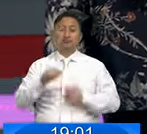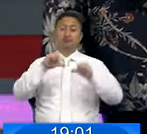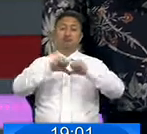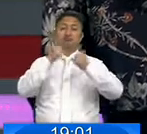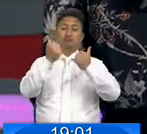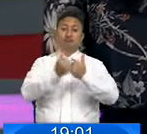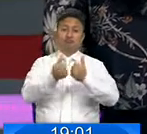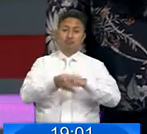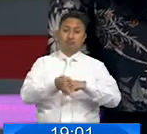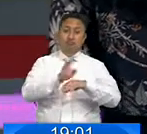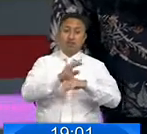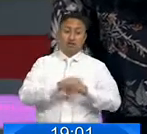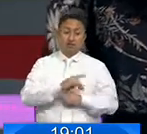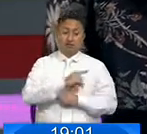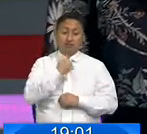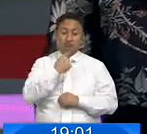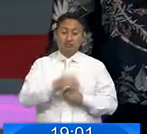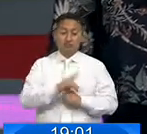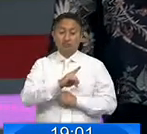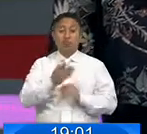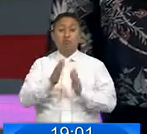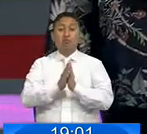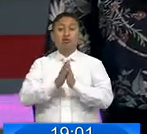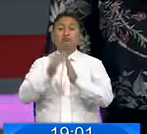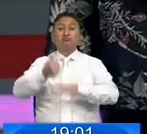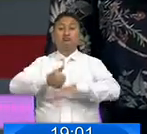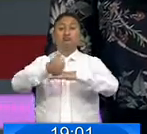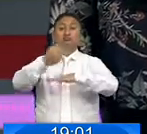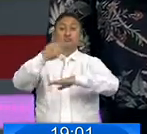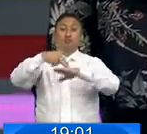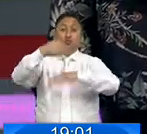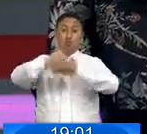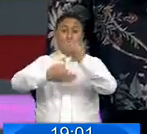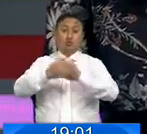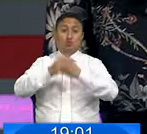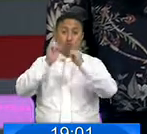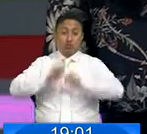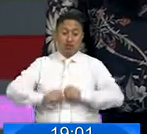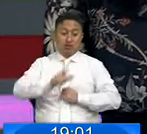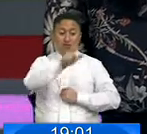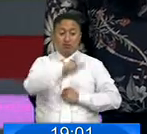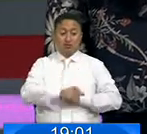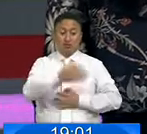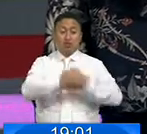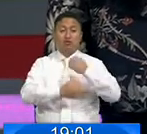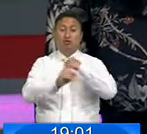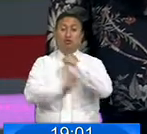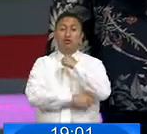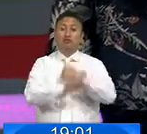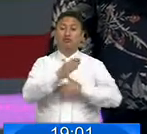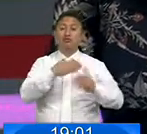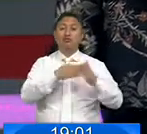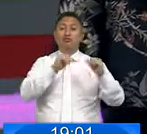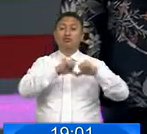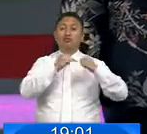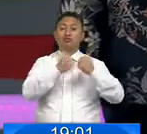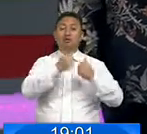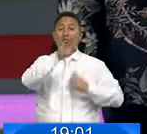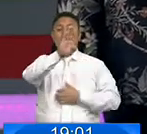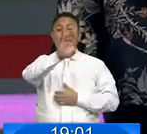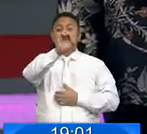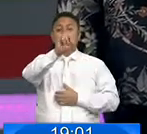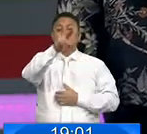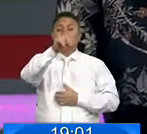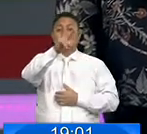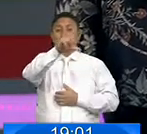Nacional declaró improcedente el pedido de la Corte Nacional de Justicia para autorizar el juicio penal contra la asambleísta Viviana Bonilla por